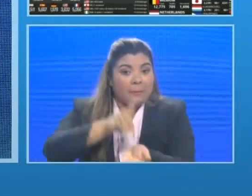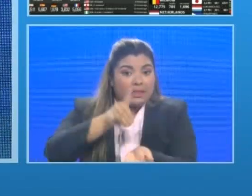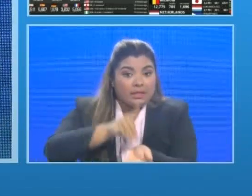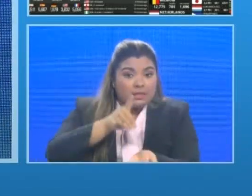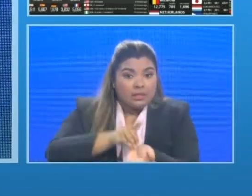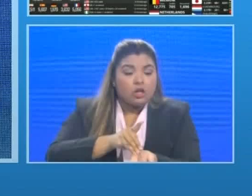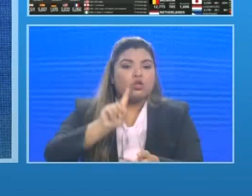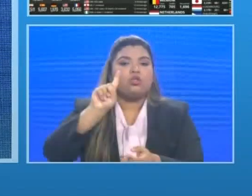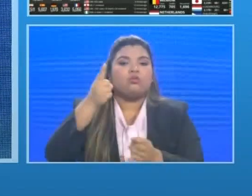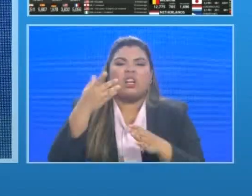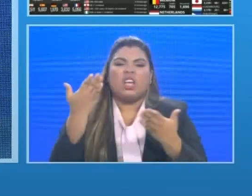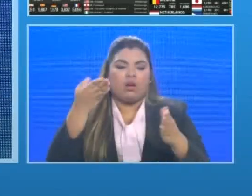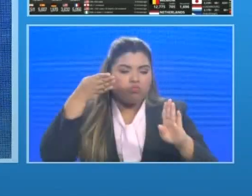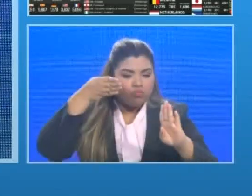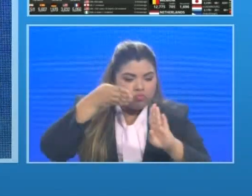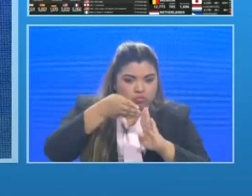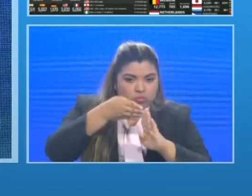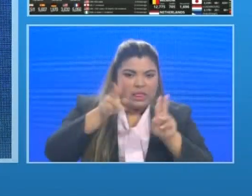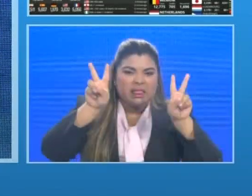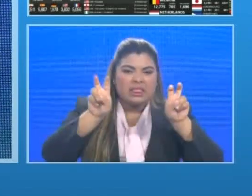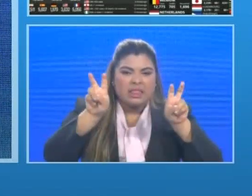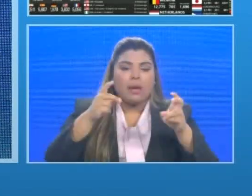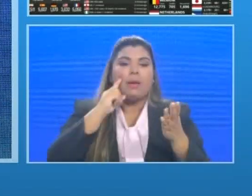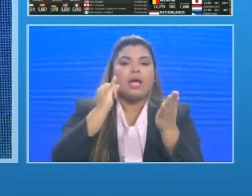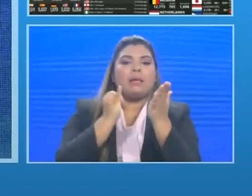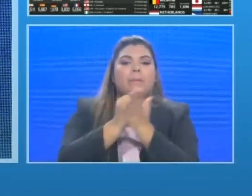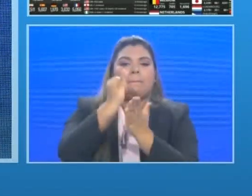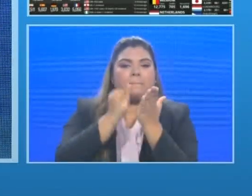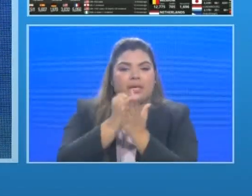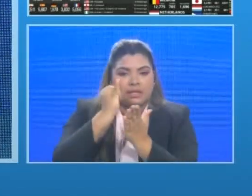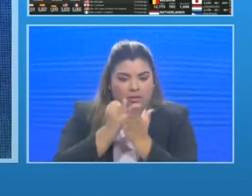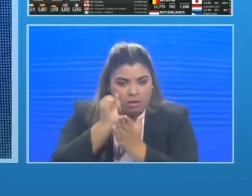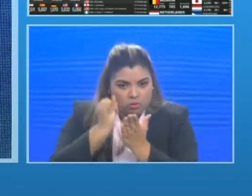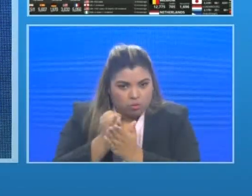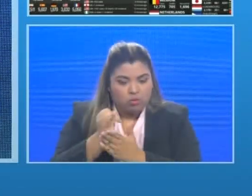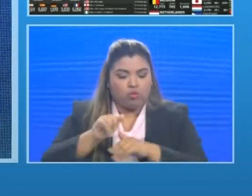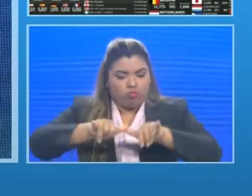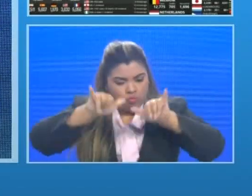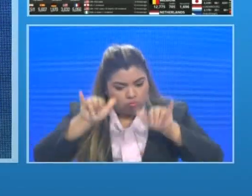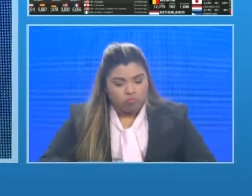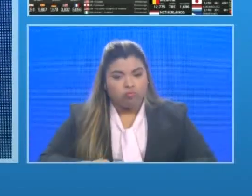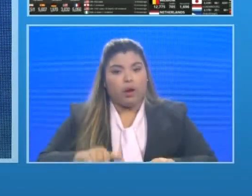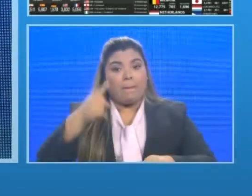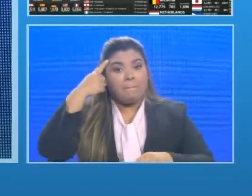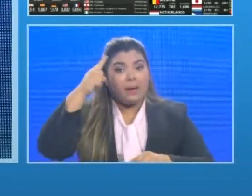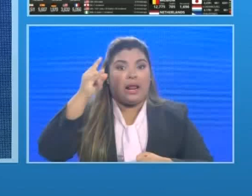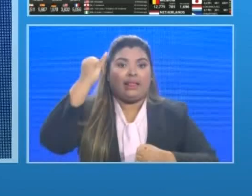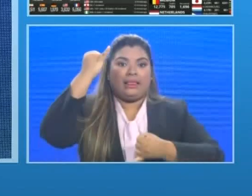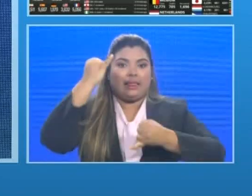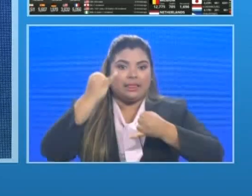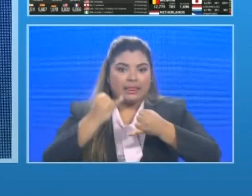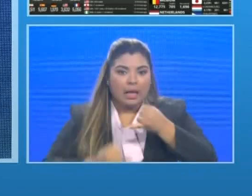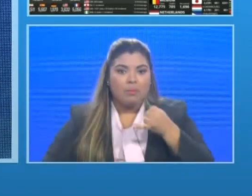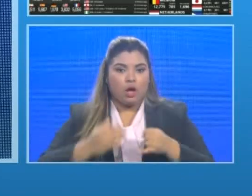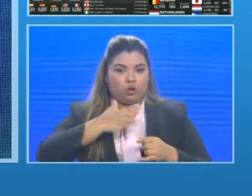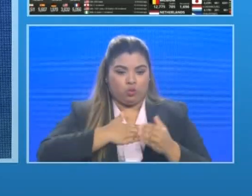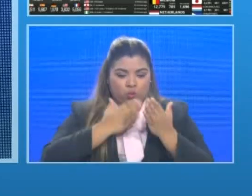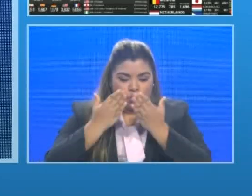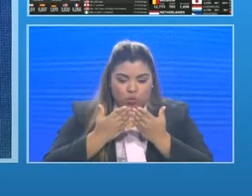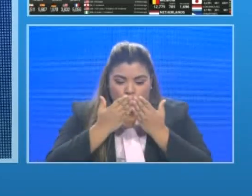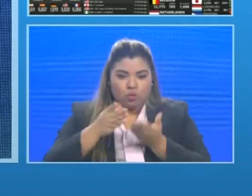específicamente en el área de la investigación que deben terminar para culminar su